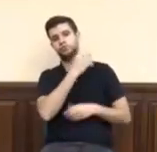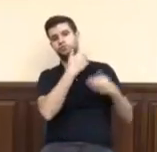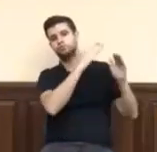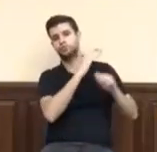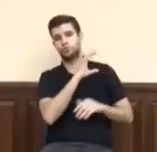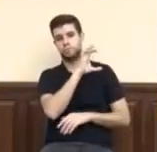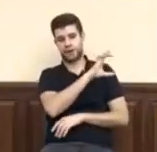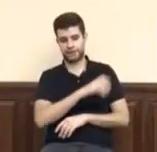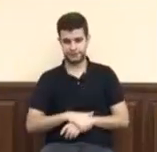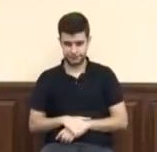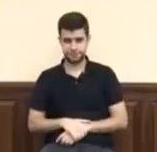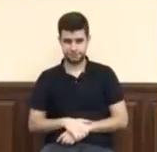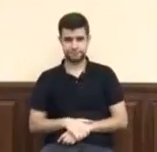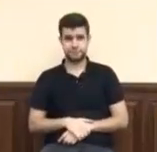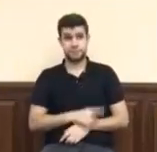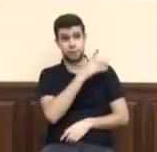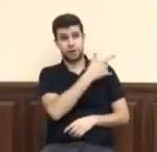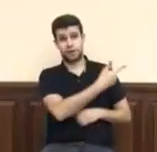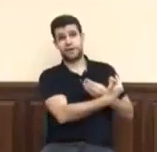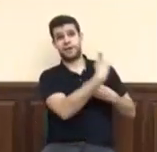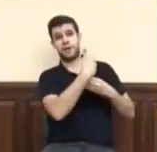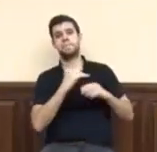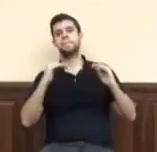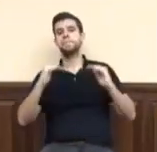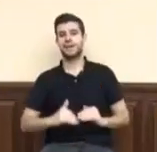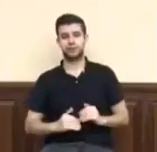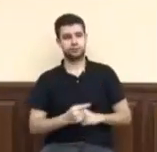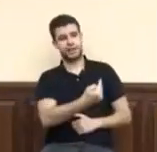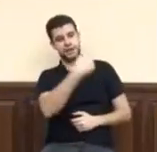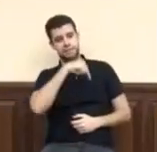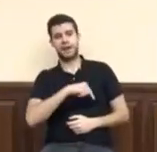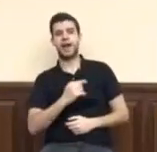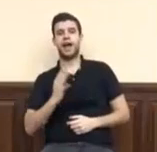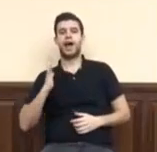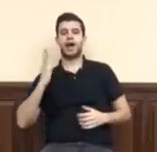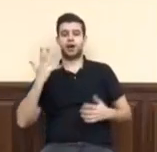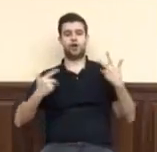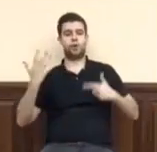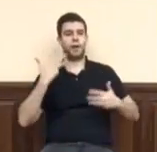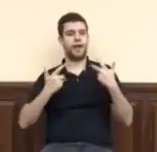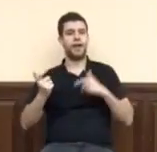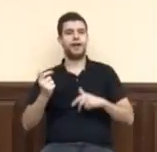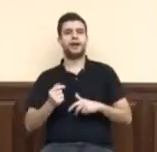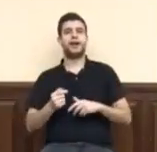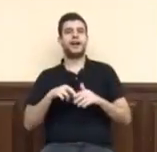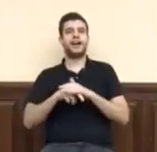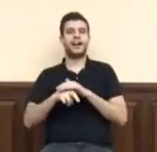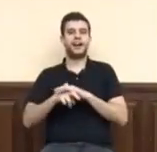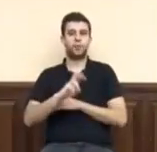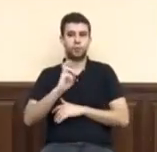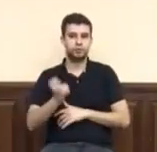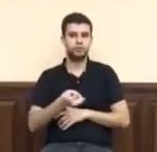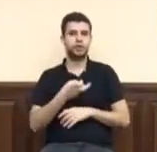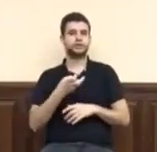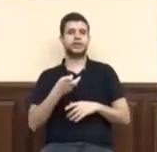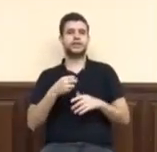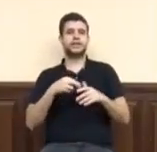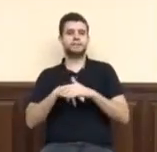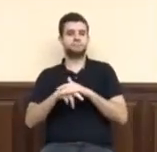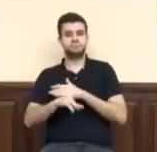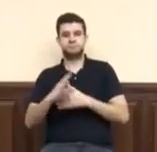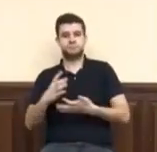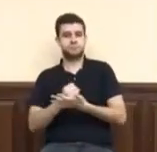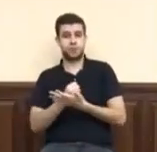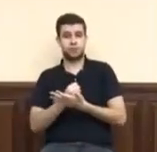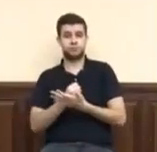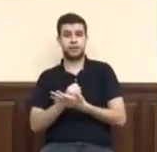país, porque así llegan menos a nuestras costas a robarnos, a quitarnos los recursos a los españoles y encima ahora